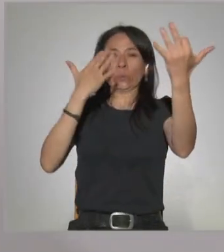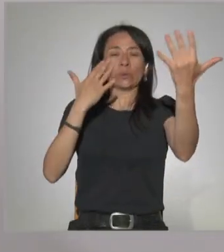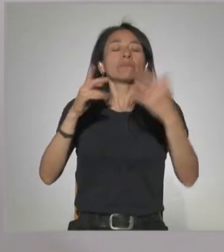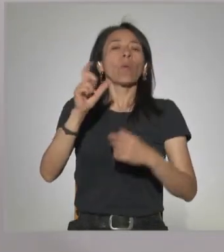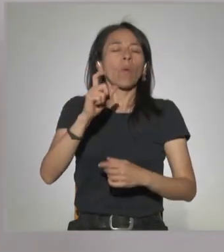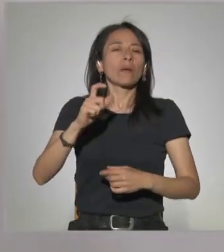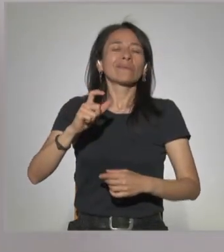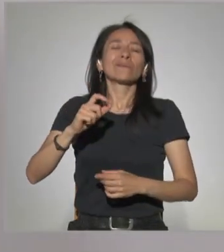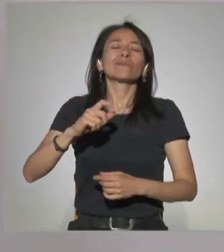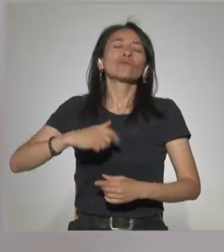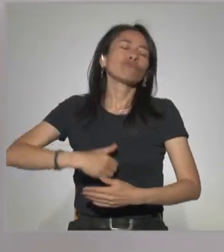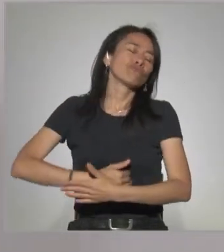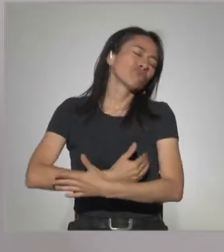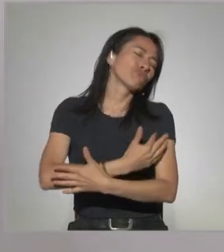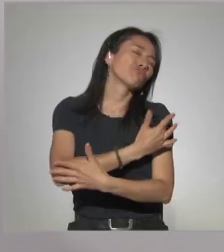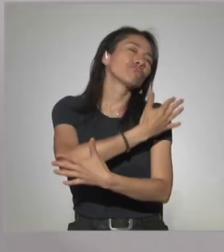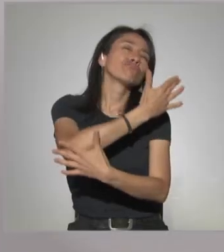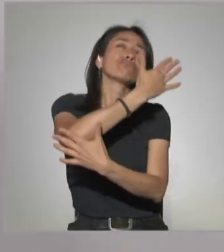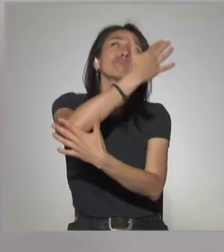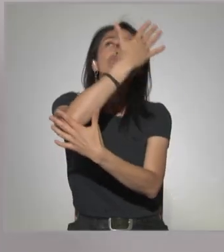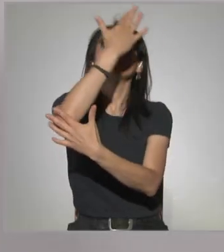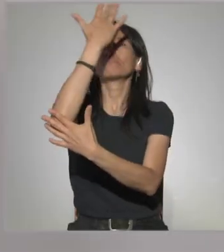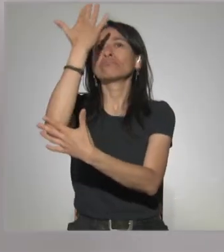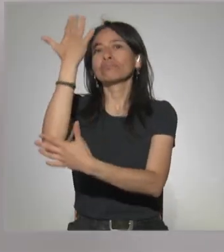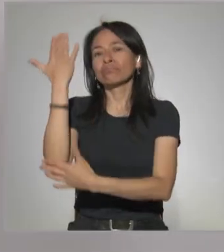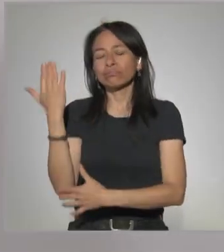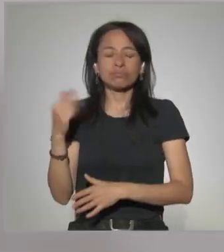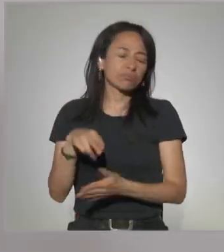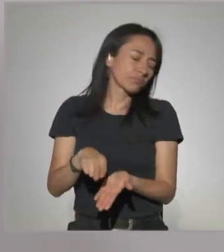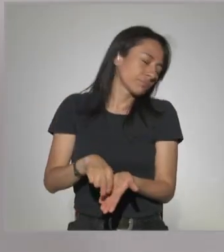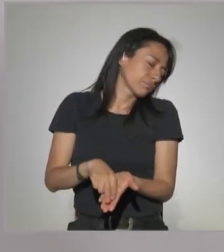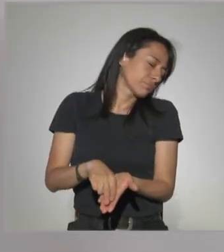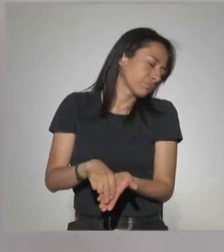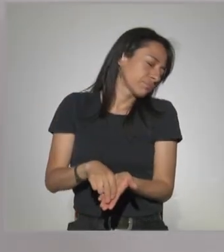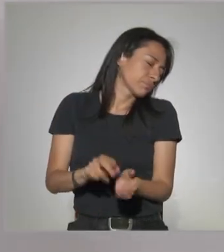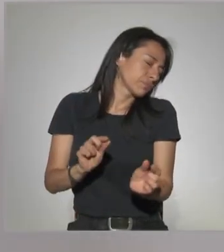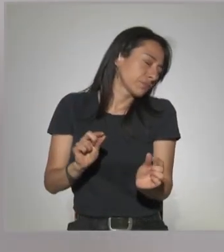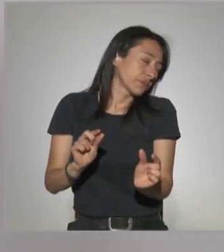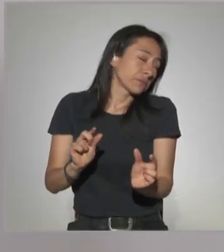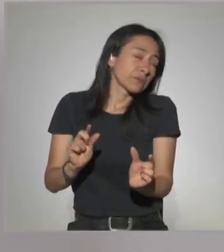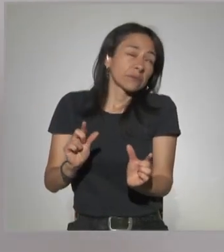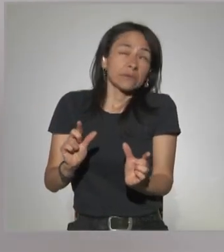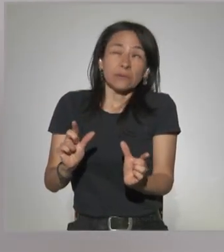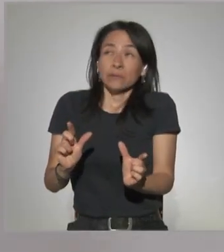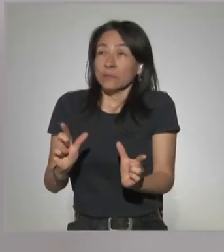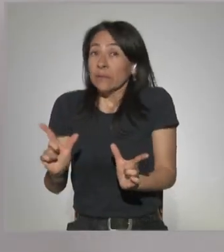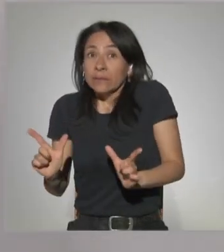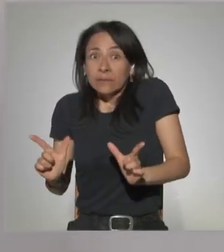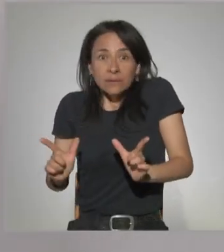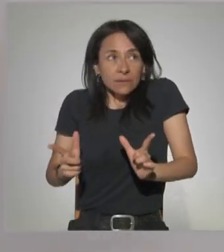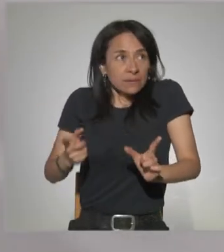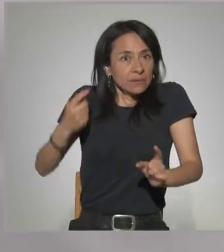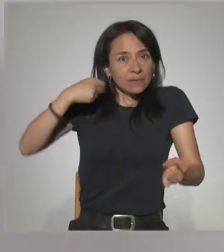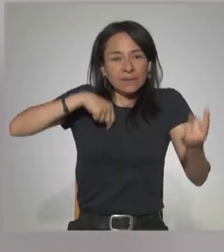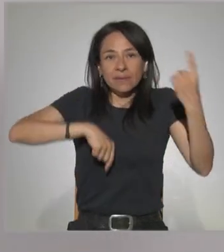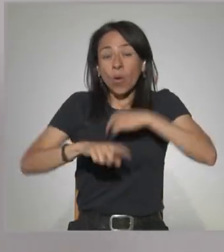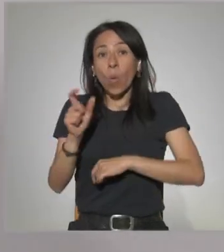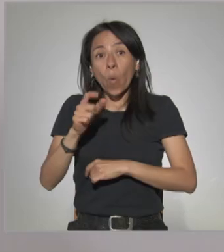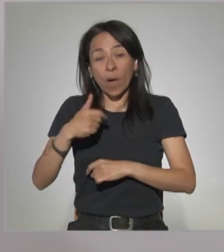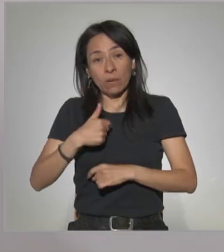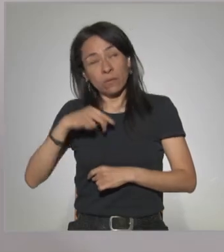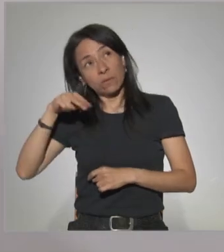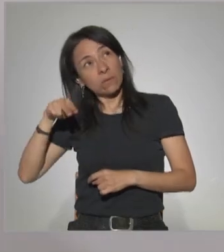el cortisol, y por eso explicaba de ver a la luz, porque el ver hacia el sol hace